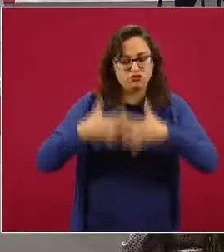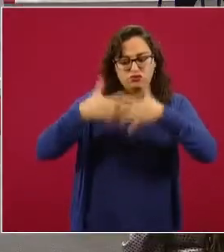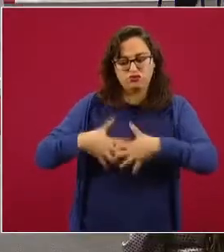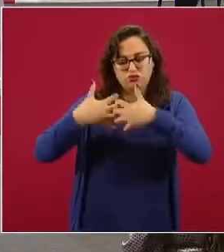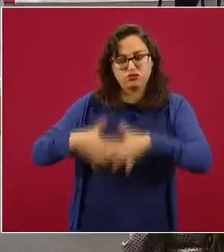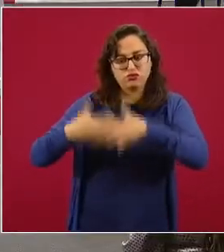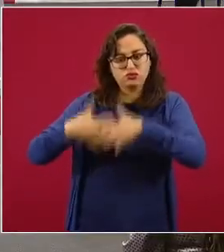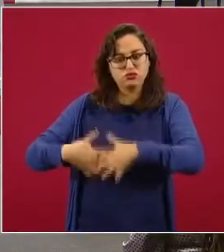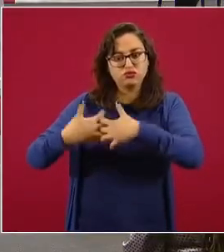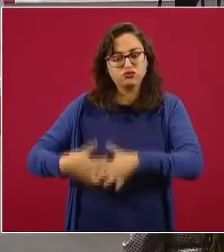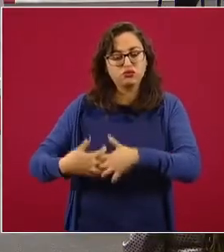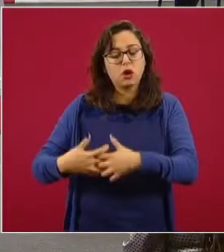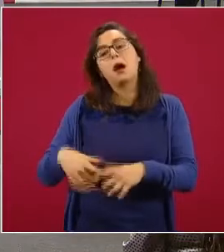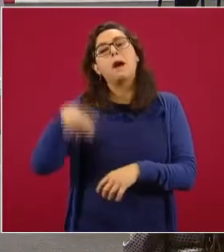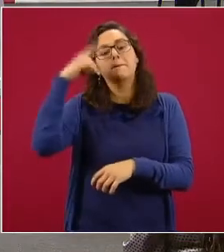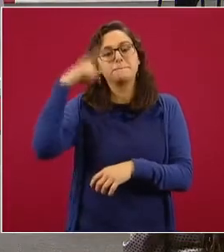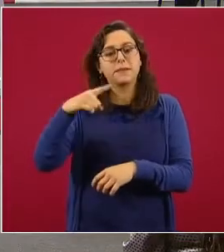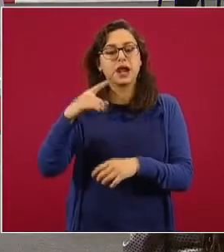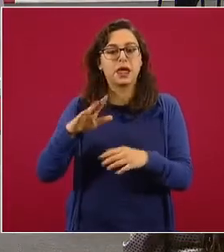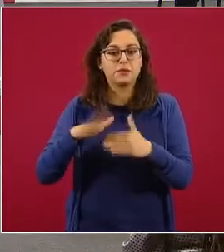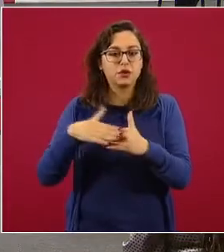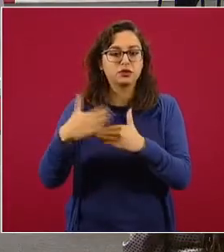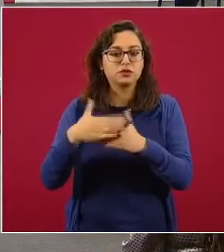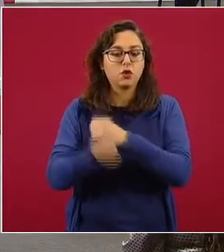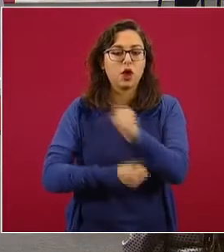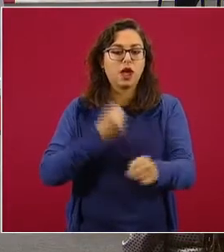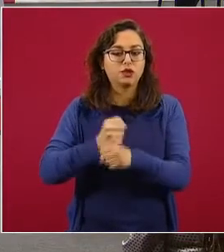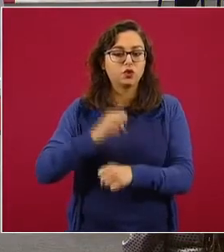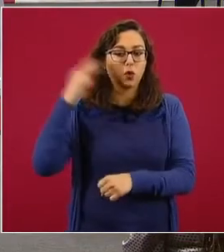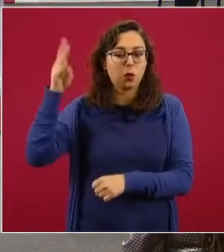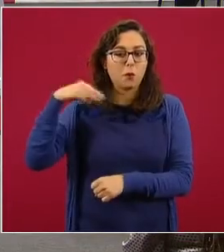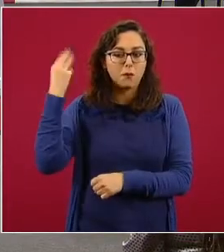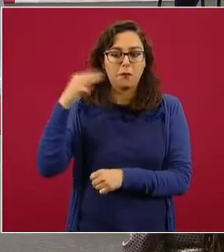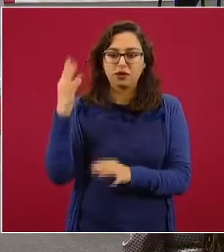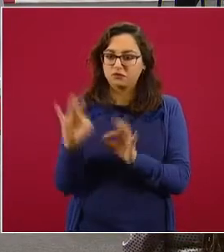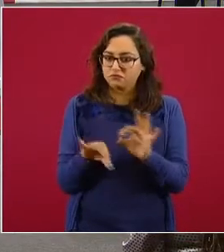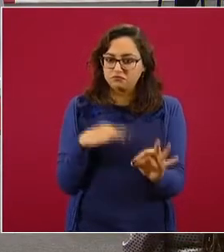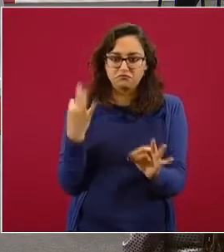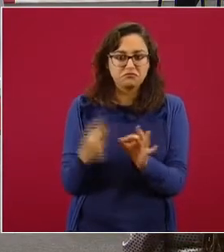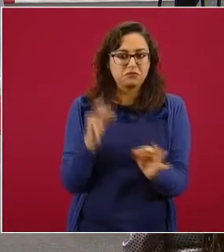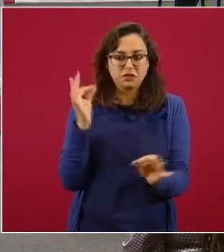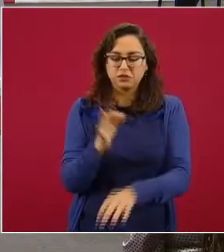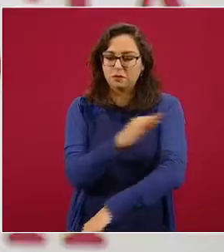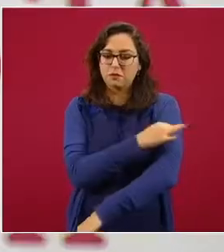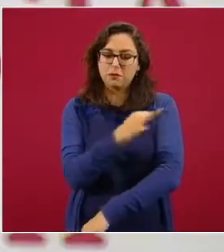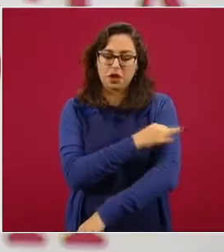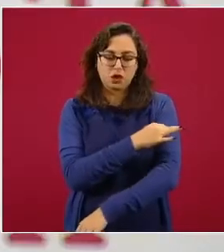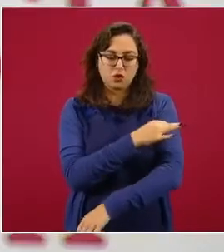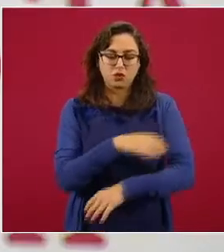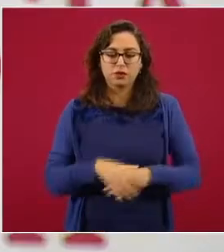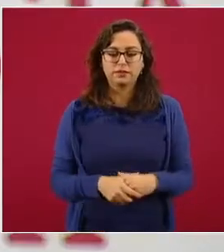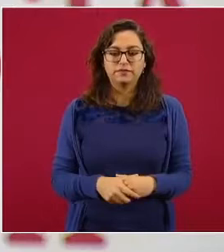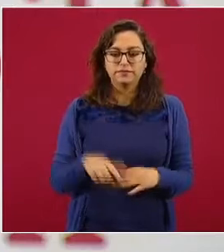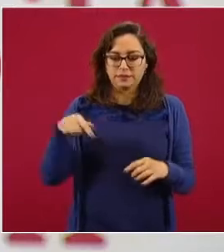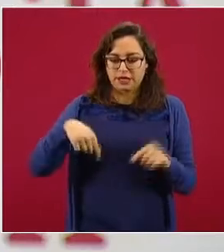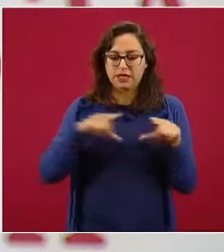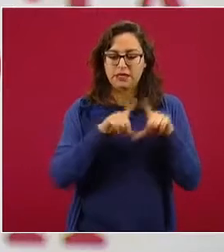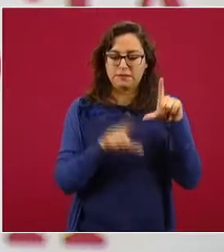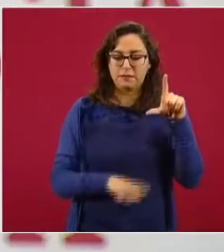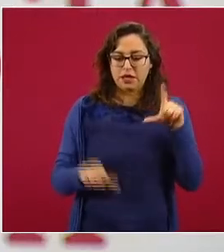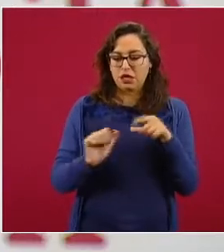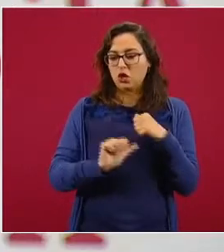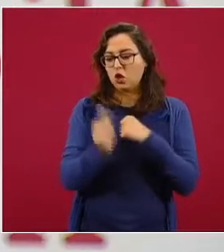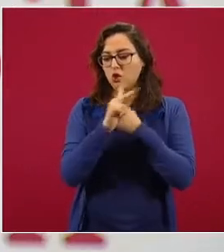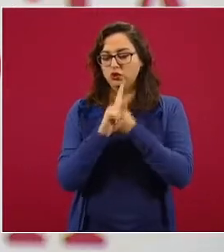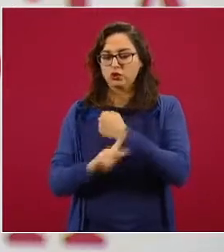para que podamos en marzo tener la vacuna para su aplicación en el caso de México y en el caso de varios